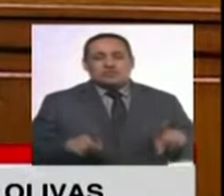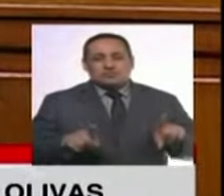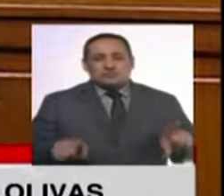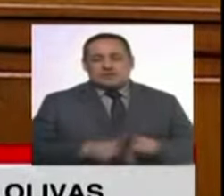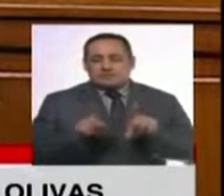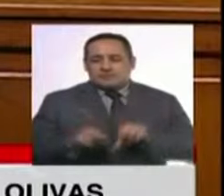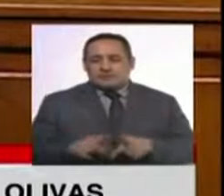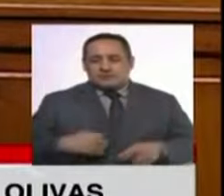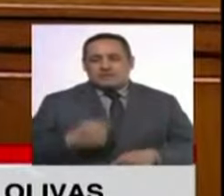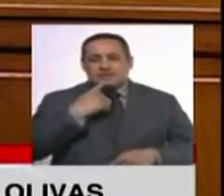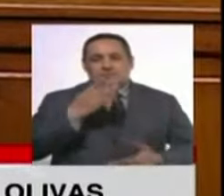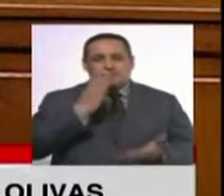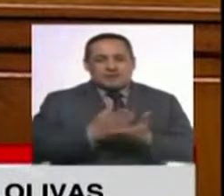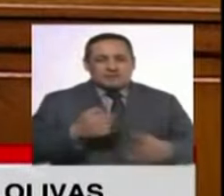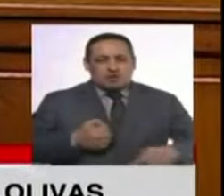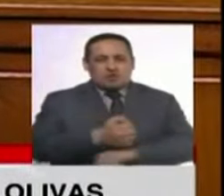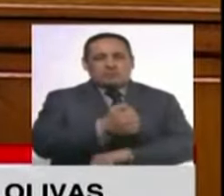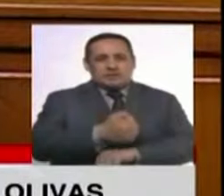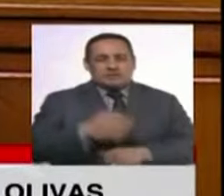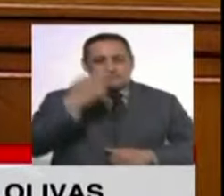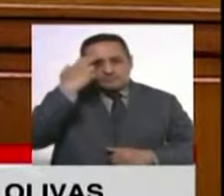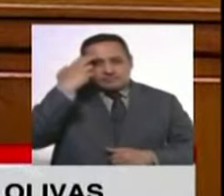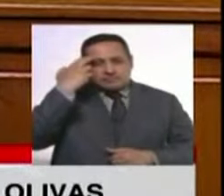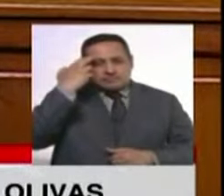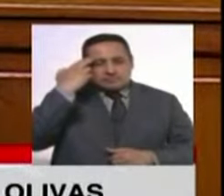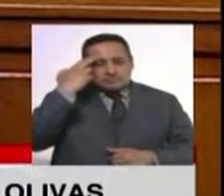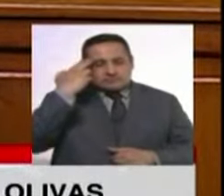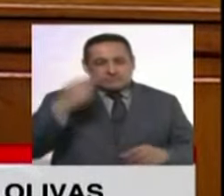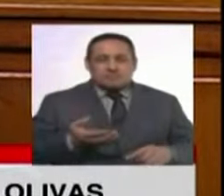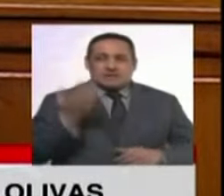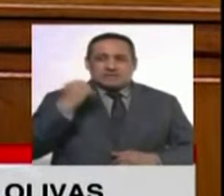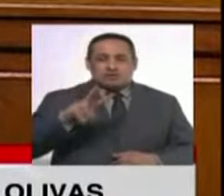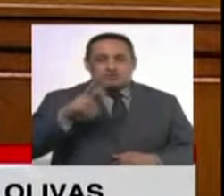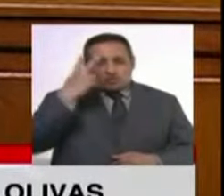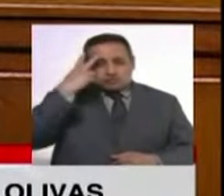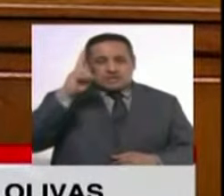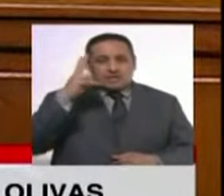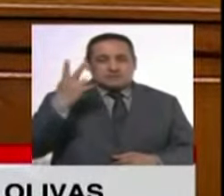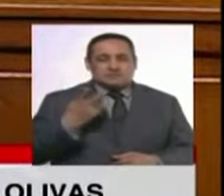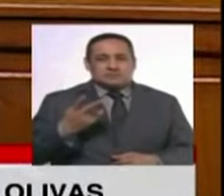es parte del golpismo hace dos días